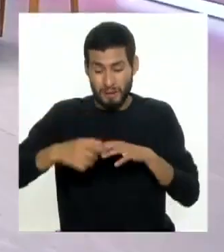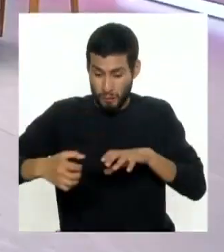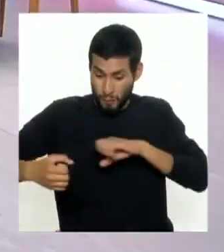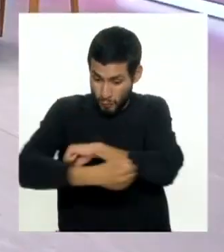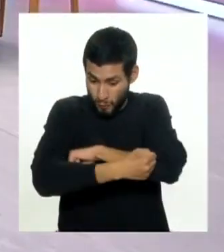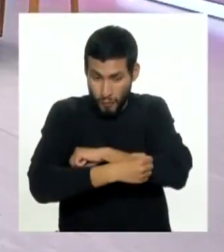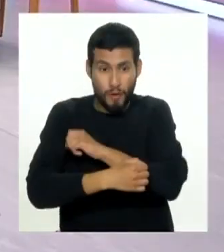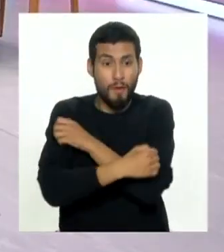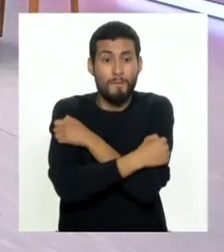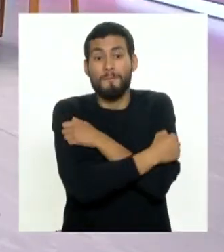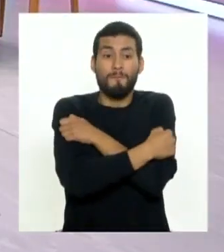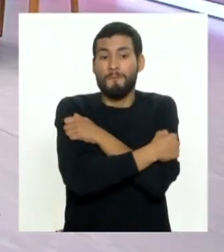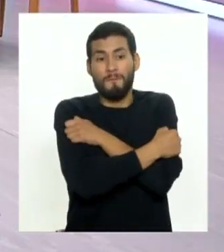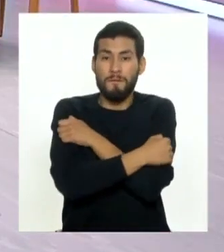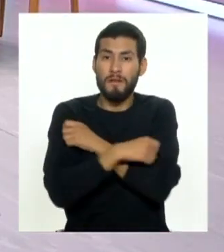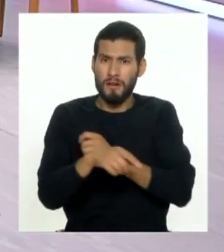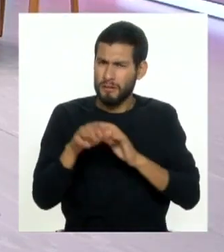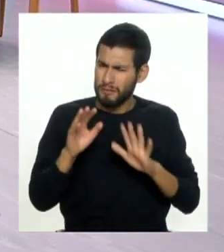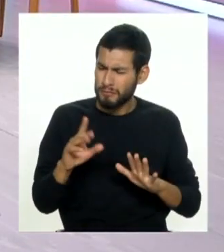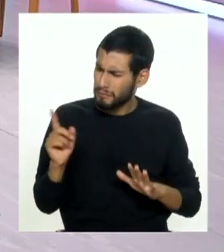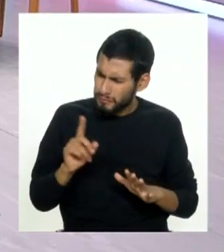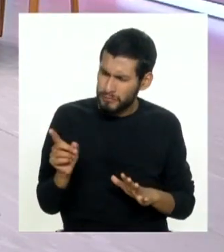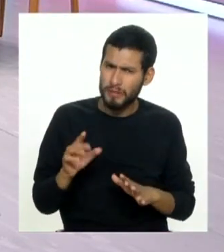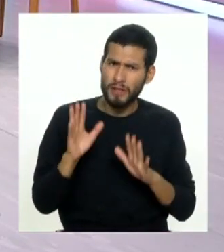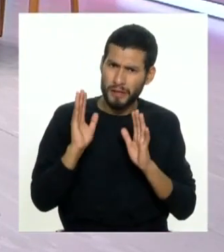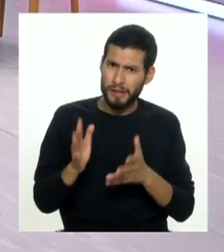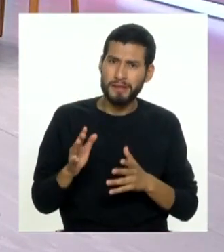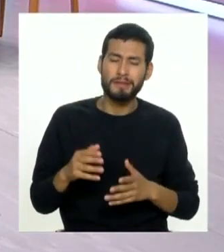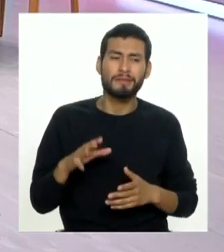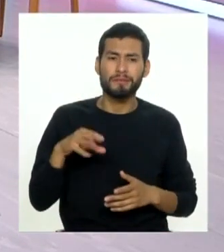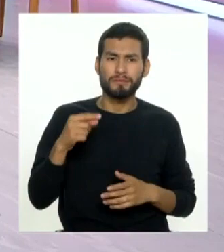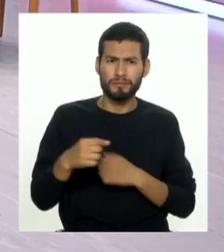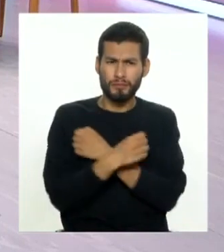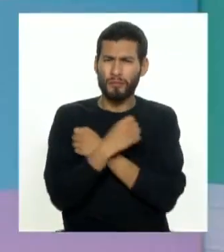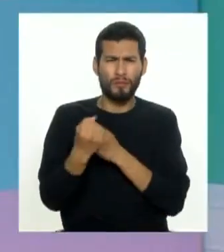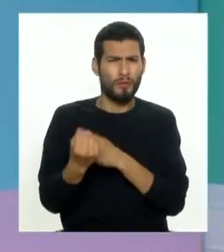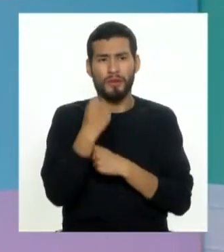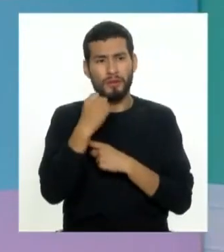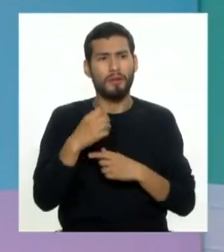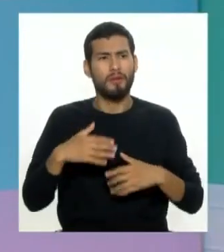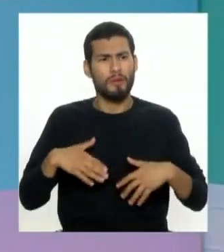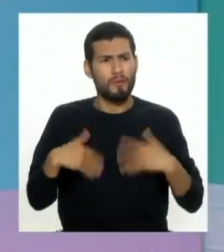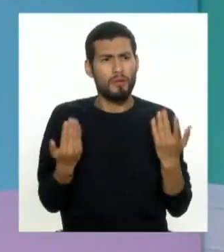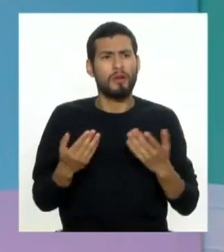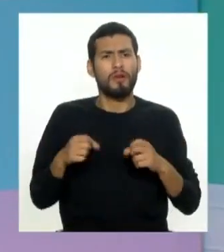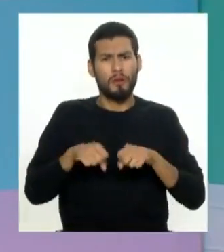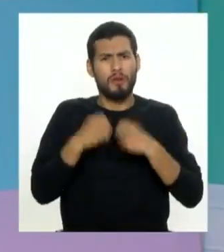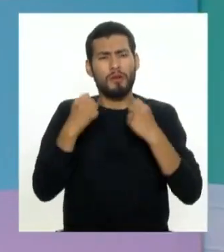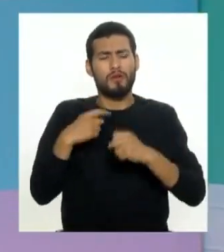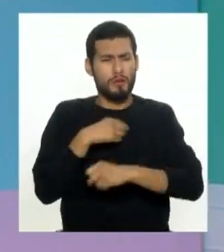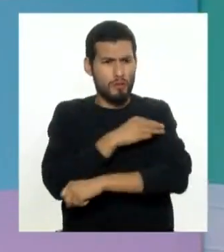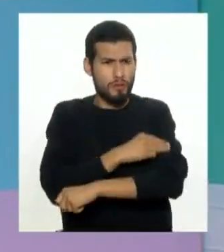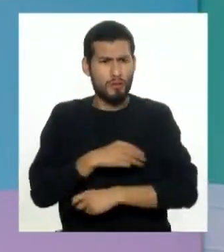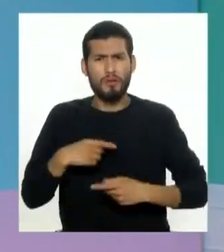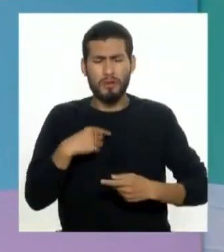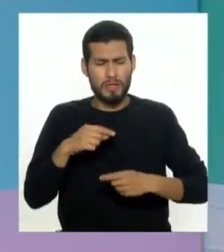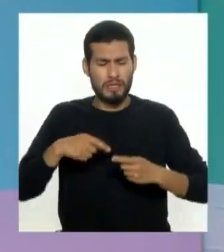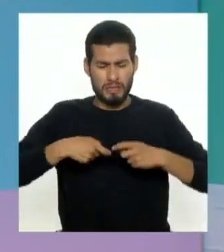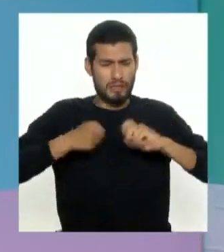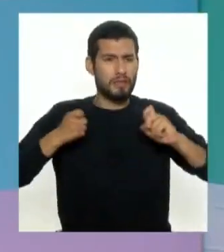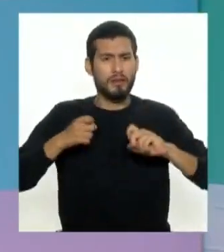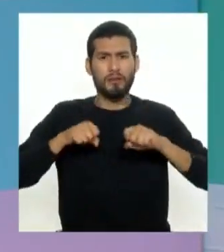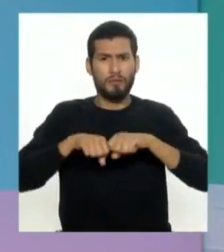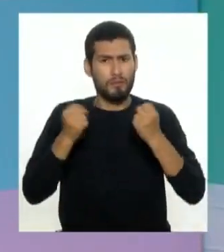paciente con la finalidad de que no convulsione, y eso está mal, porque los movimientos son tan fuertes que pueden producir ruptura muscular, ruptura de tendones o